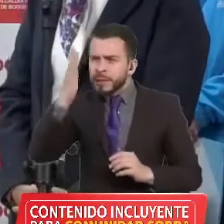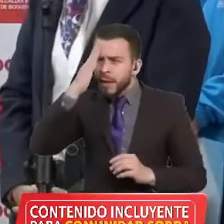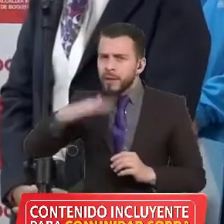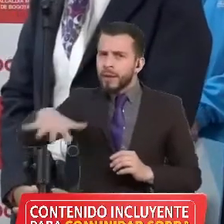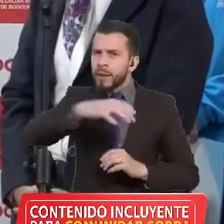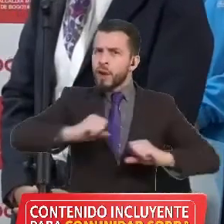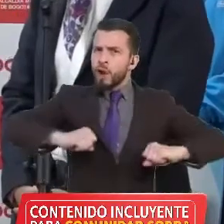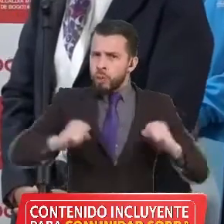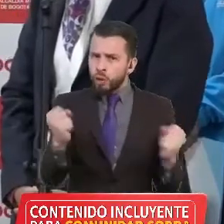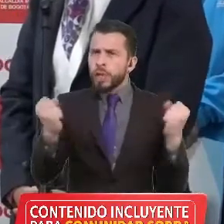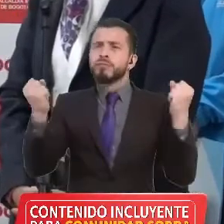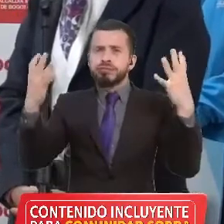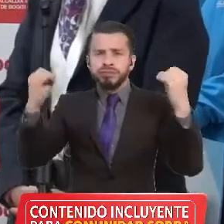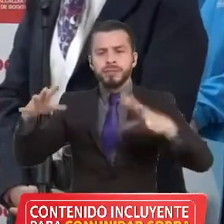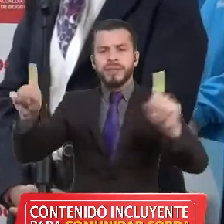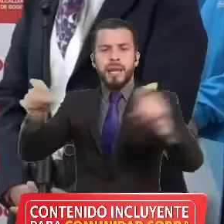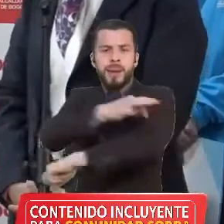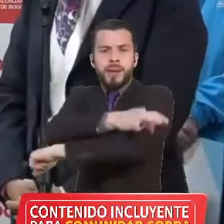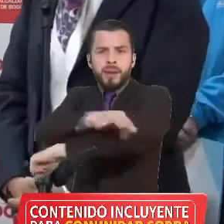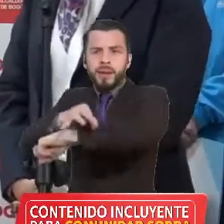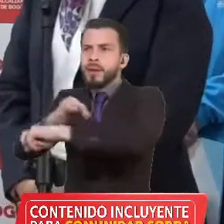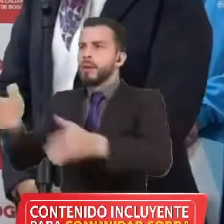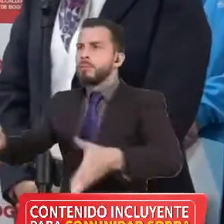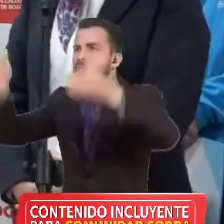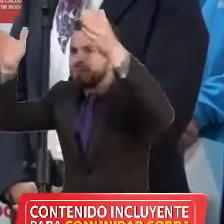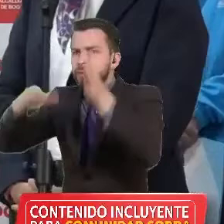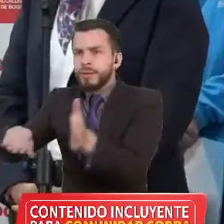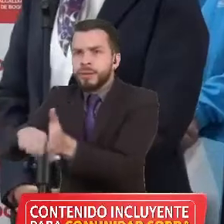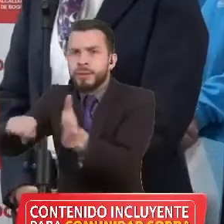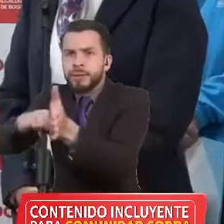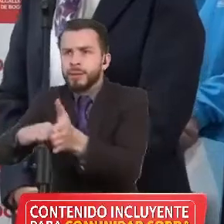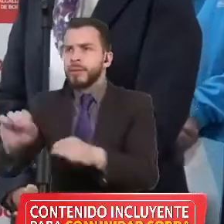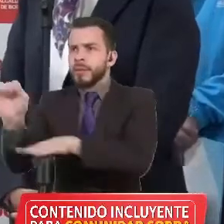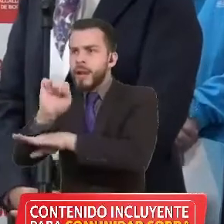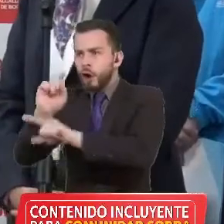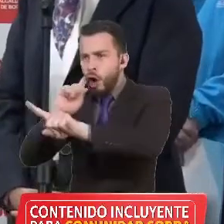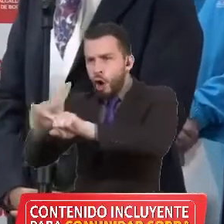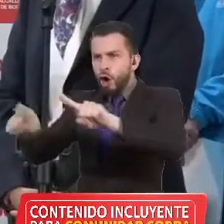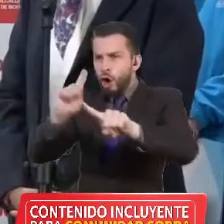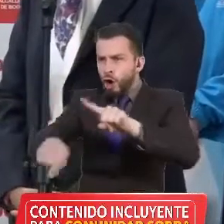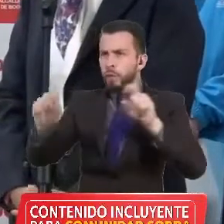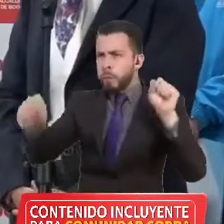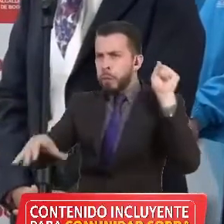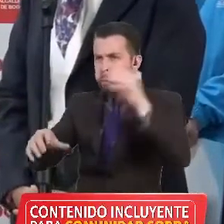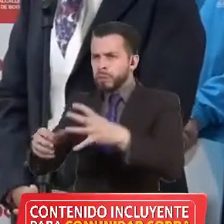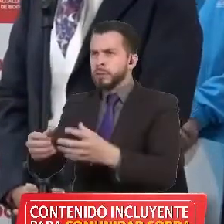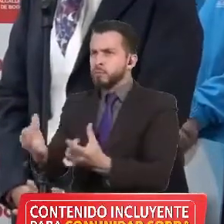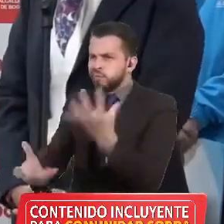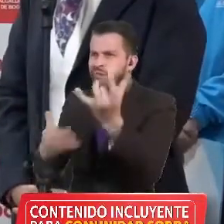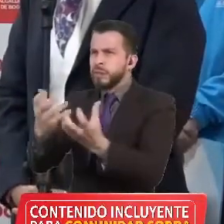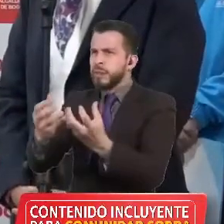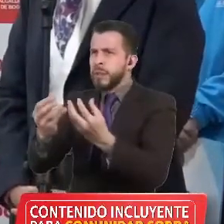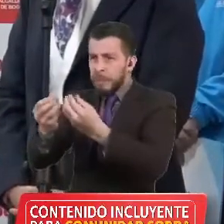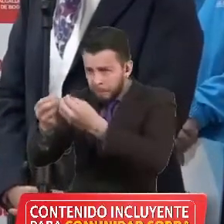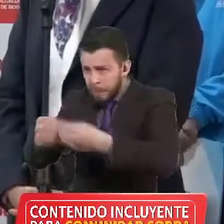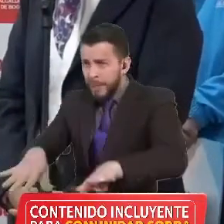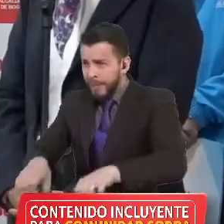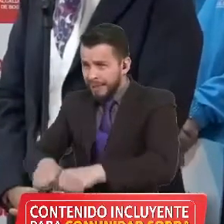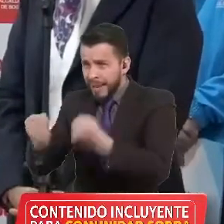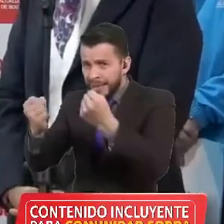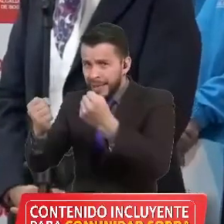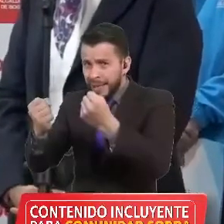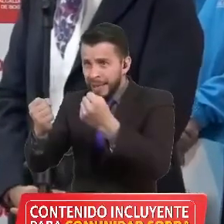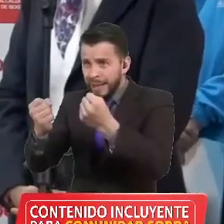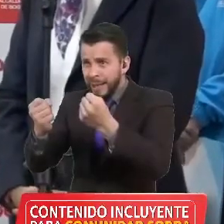investigados y sancionados toda la población pierde cuando se pierden esos bienes también es importante